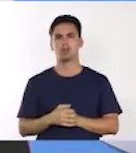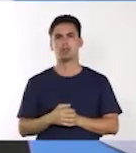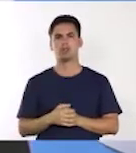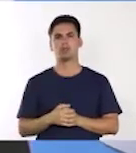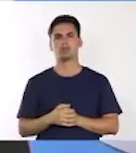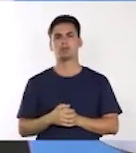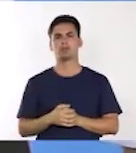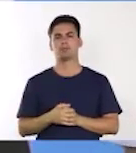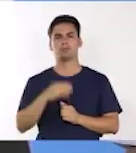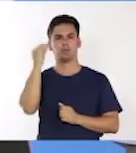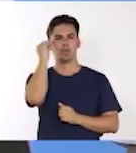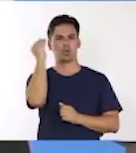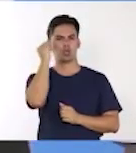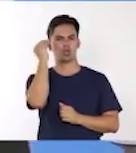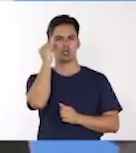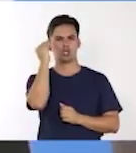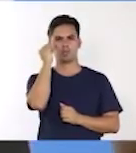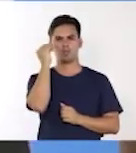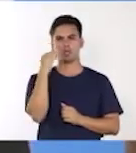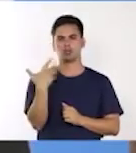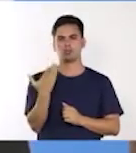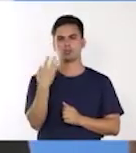aplicando los conocimientos que se